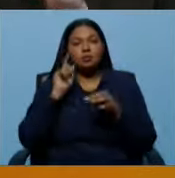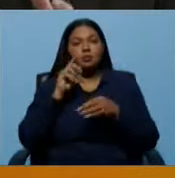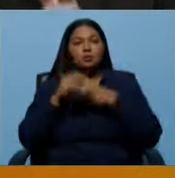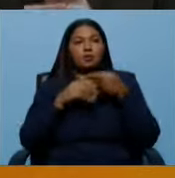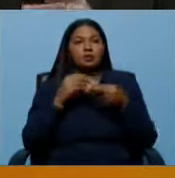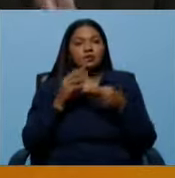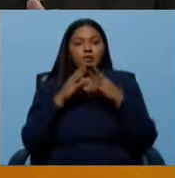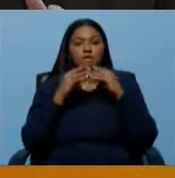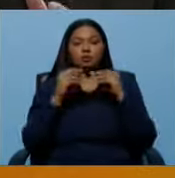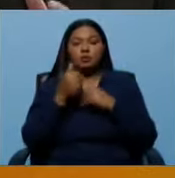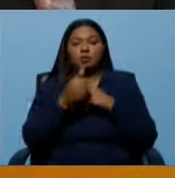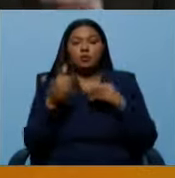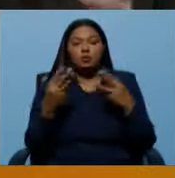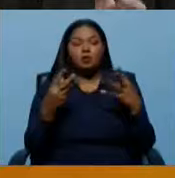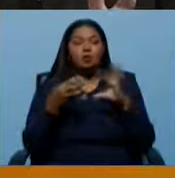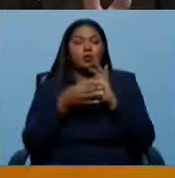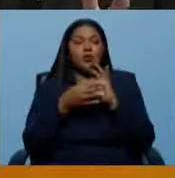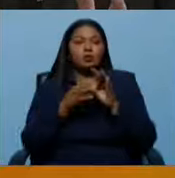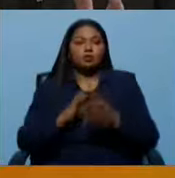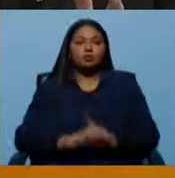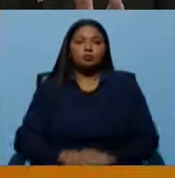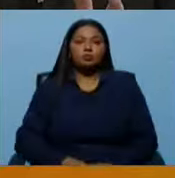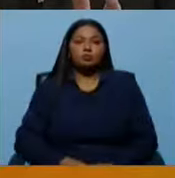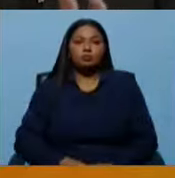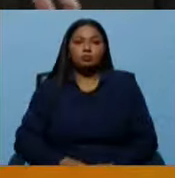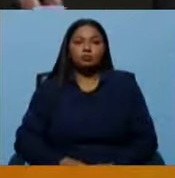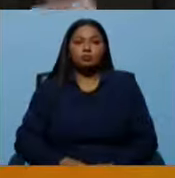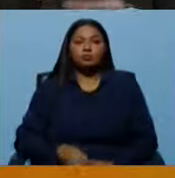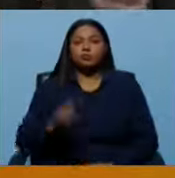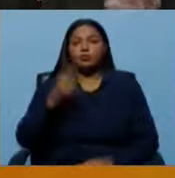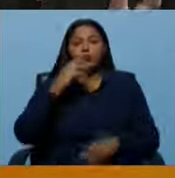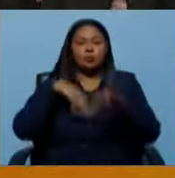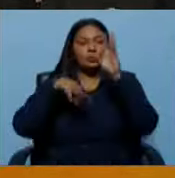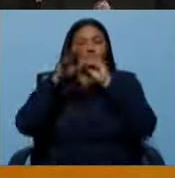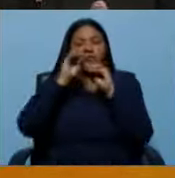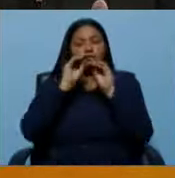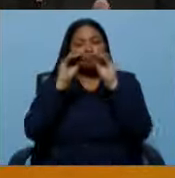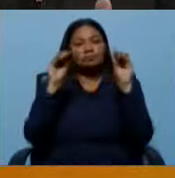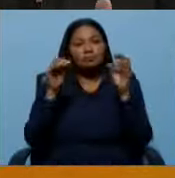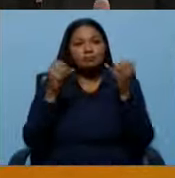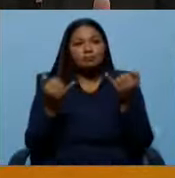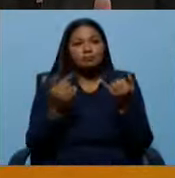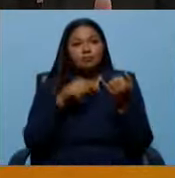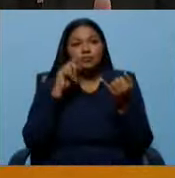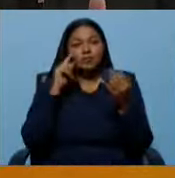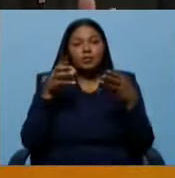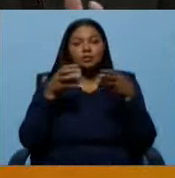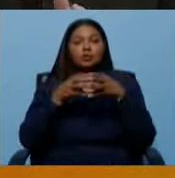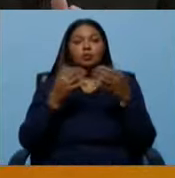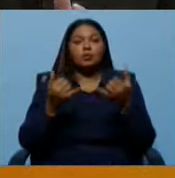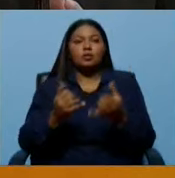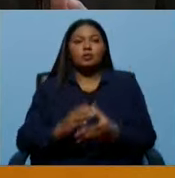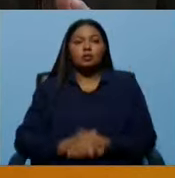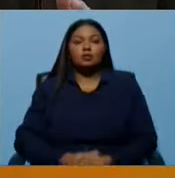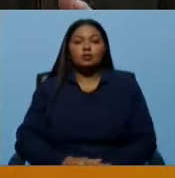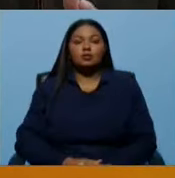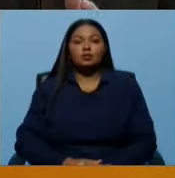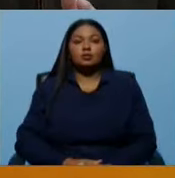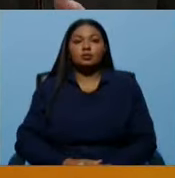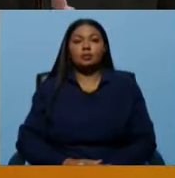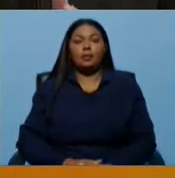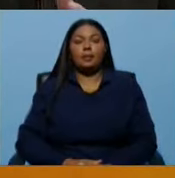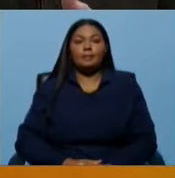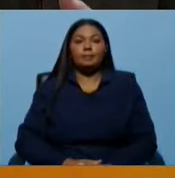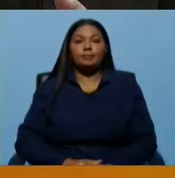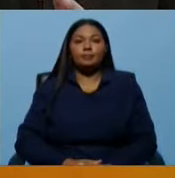estemos todas y todos unidos. Y ahí viene el primer aprendizaje. Nos convoca a las 5 generaciones, es decir, que convoca a las